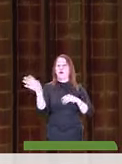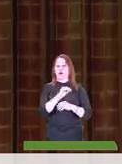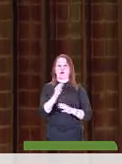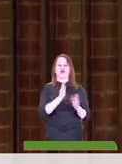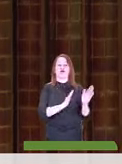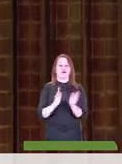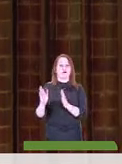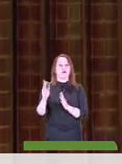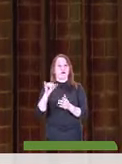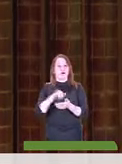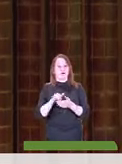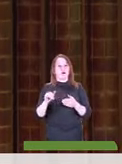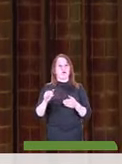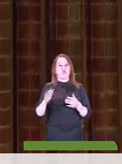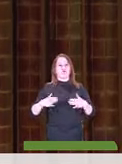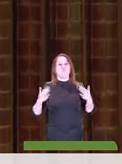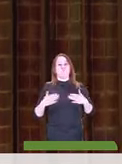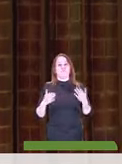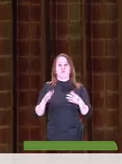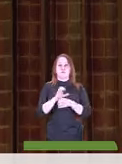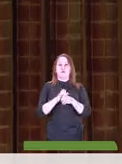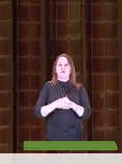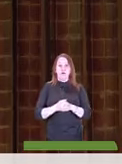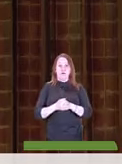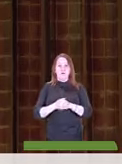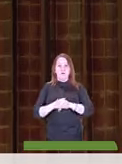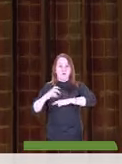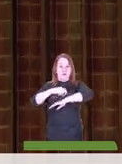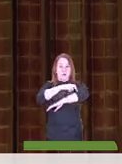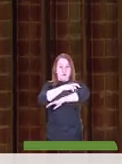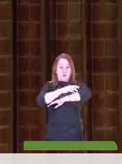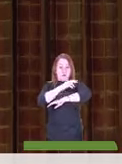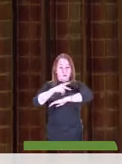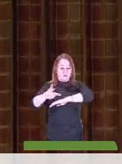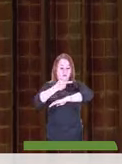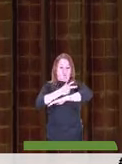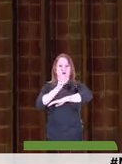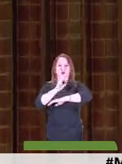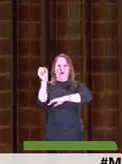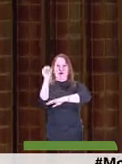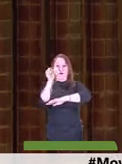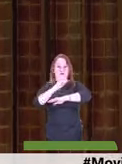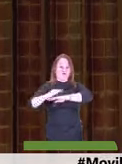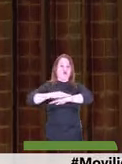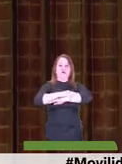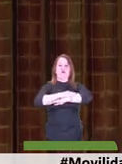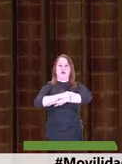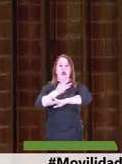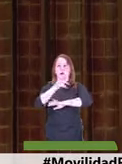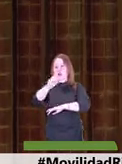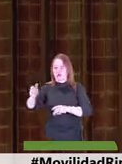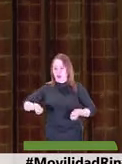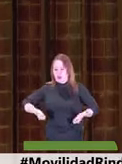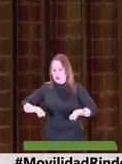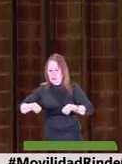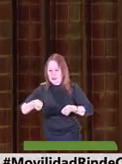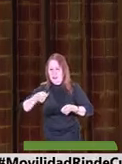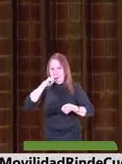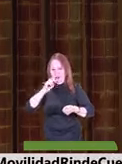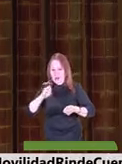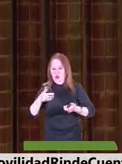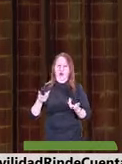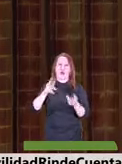podamos disfrutar de la ciudad. Cuando parqueamos en andén estamos obstaculizando a una persona con un coche, estamos obstaculizando a una persona con